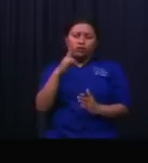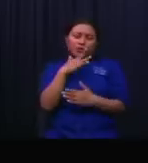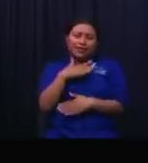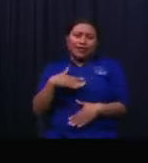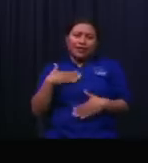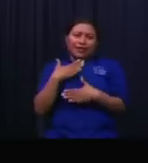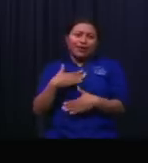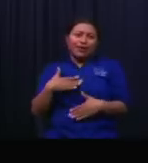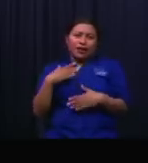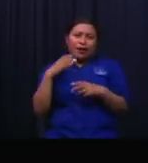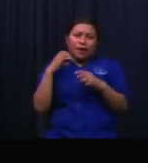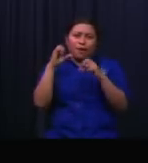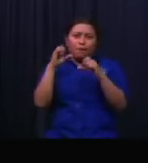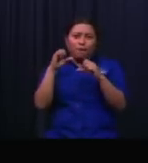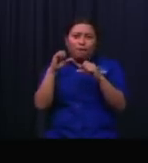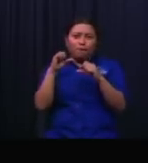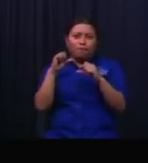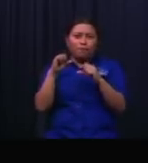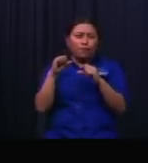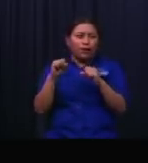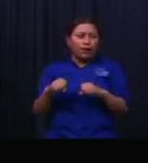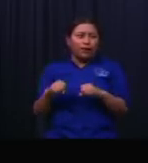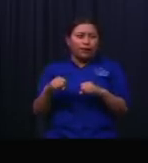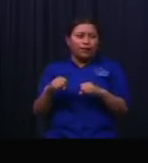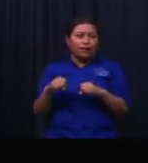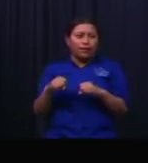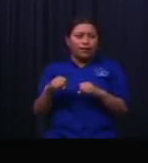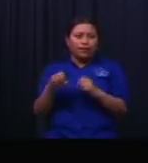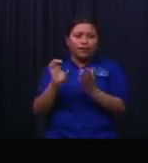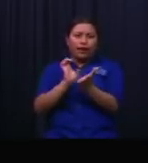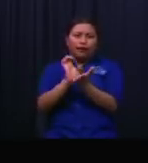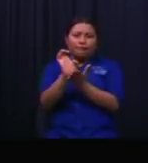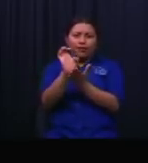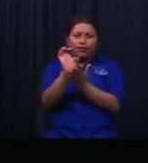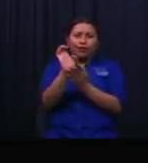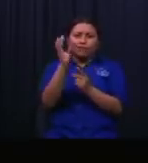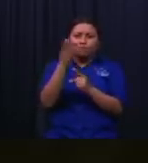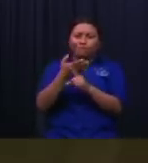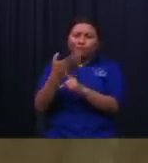¿Usted lo ha vivido alguna vez, hermano? Ya hablan de ustedes que son así súper espirituales, que ya...